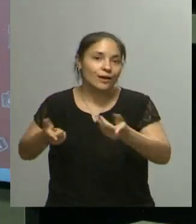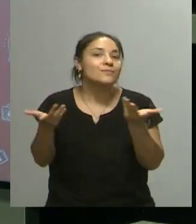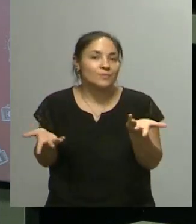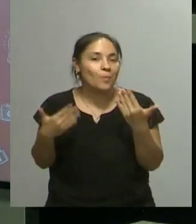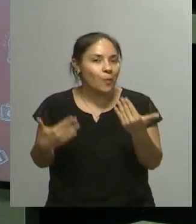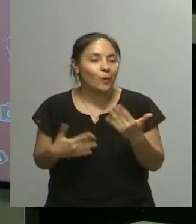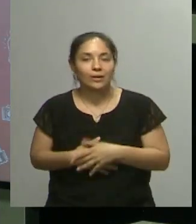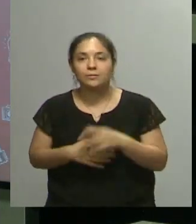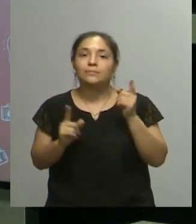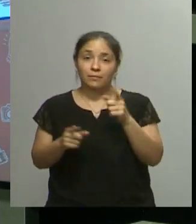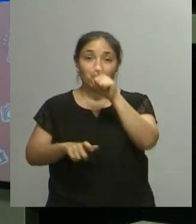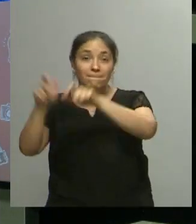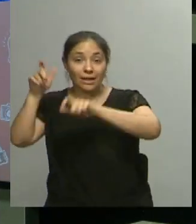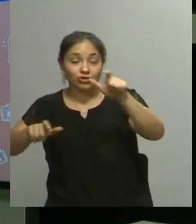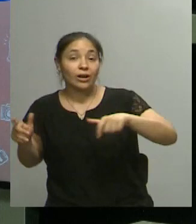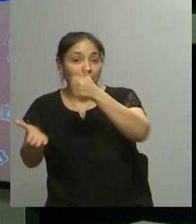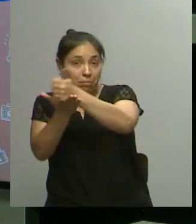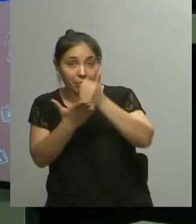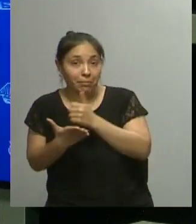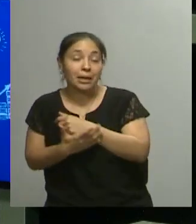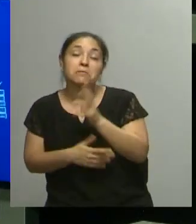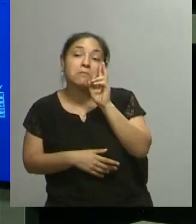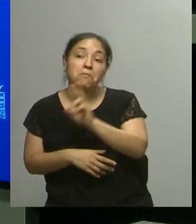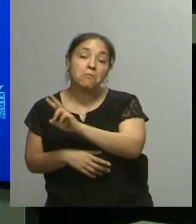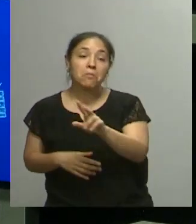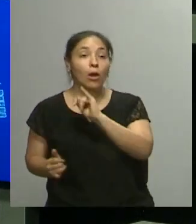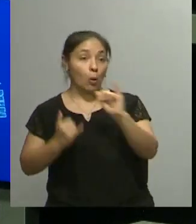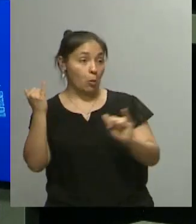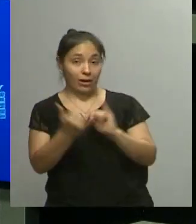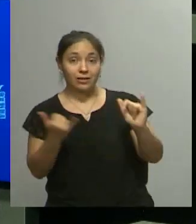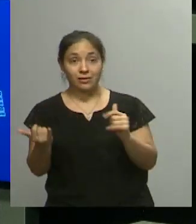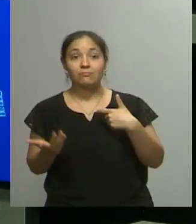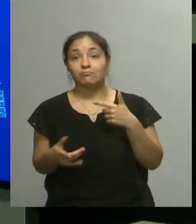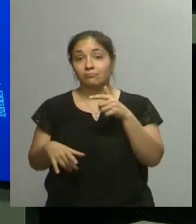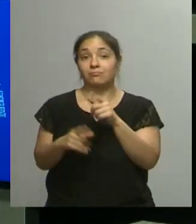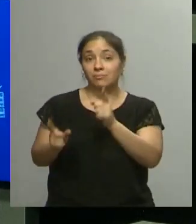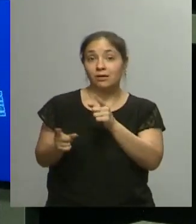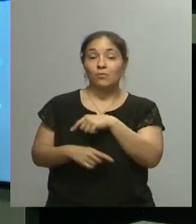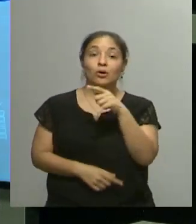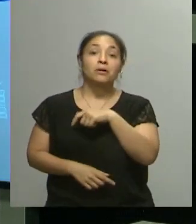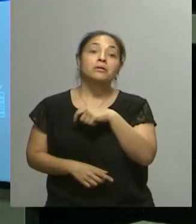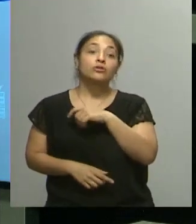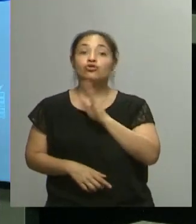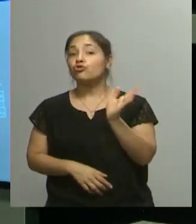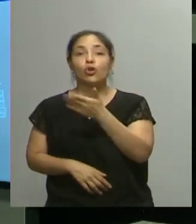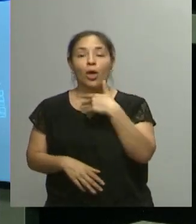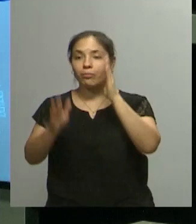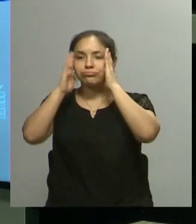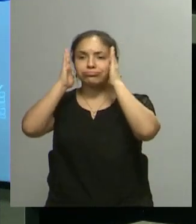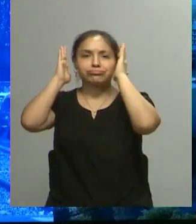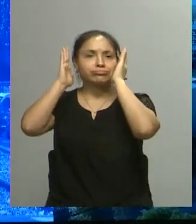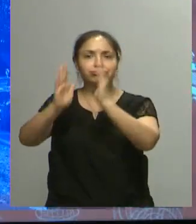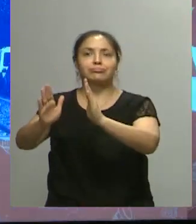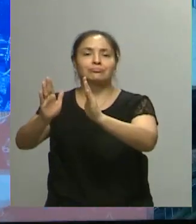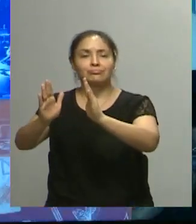gente que está allá y que te relata lo que ve, te dice, bueno, es como decías vos, están todos centrados en lo que pasa en esto